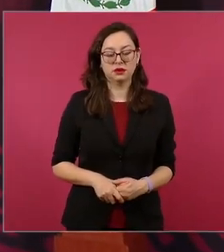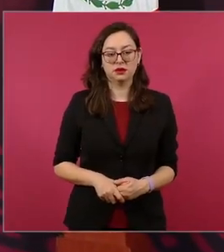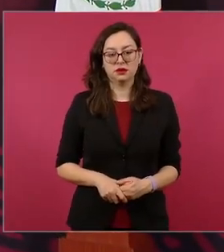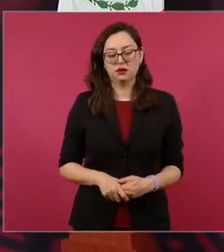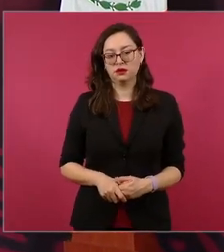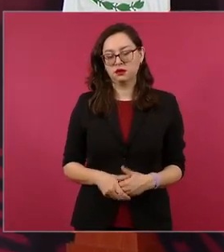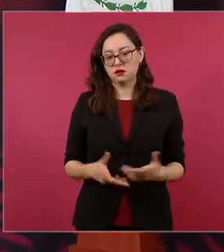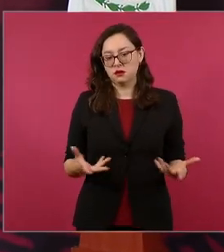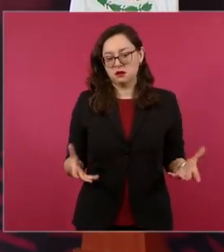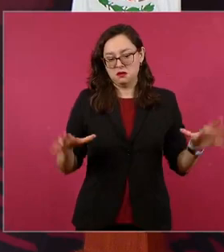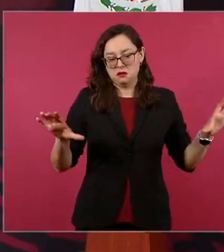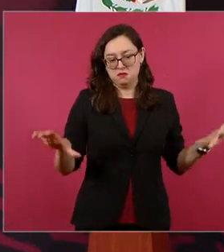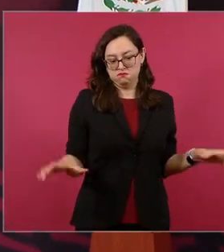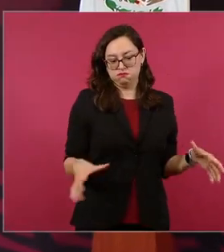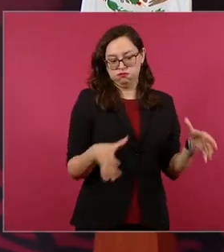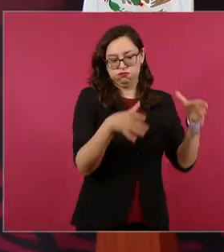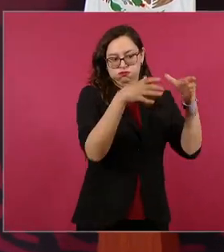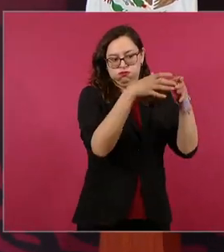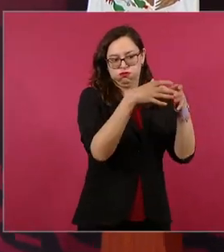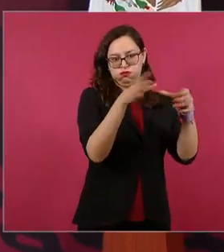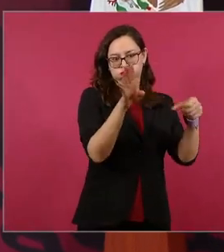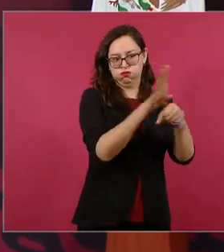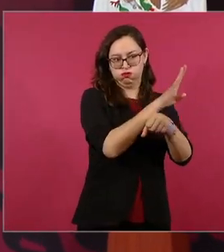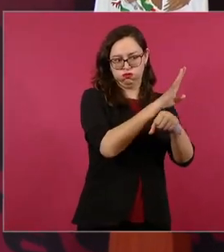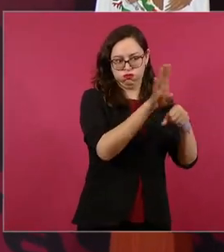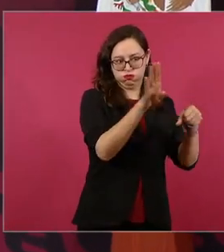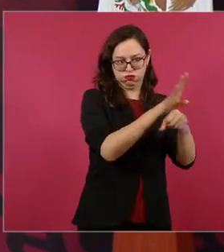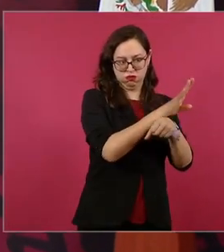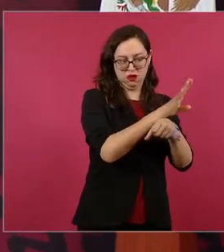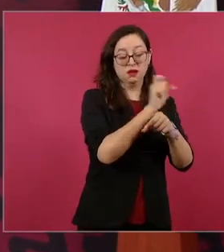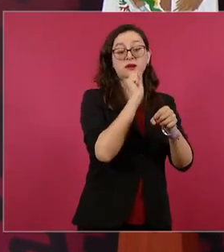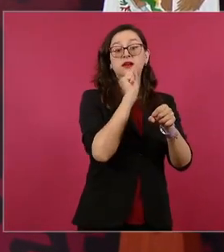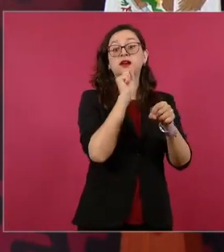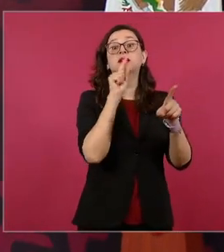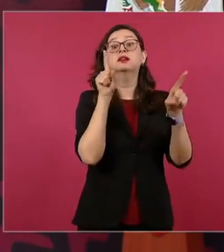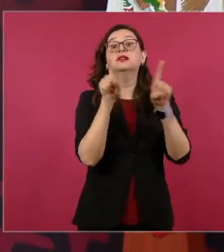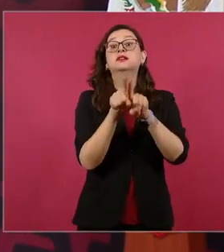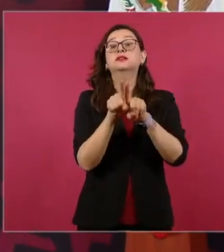beneficio de una minoría y también para maicear,